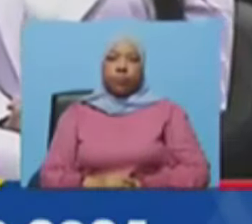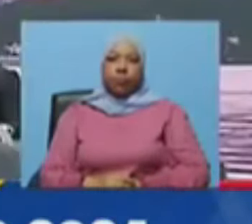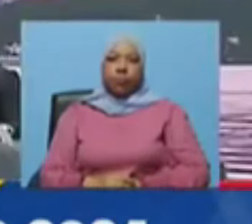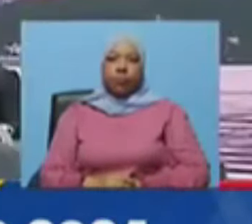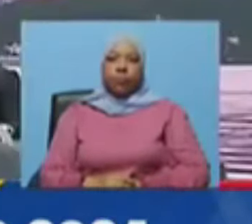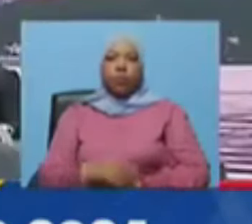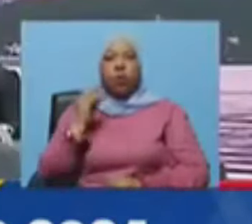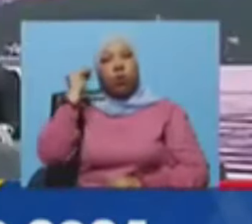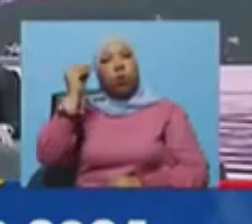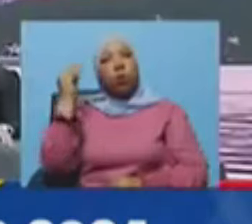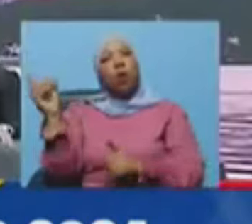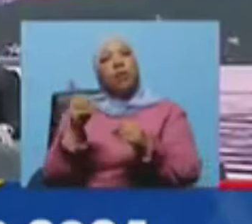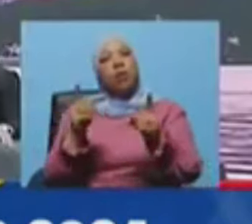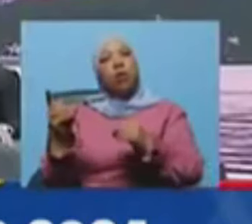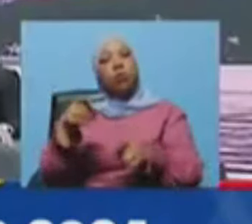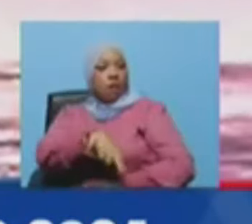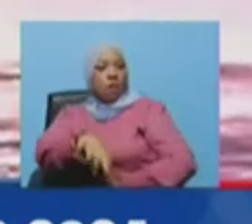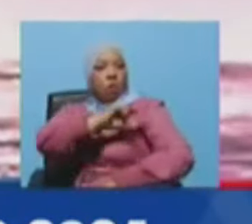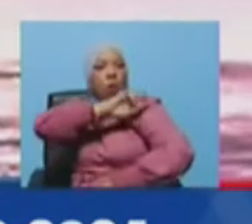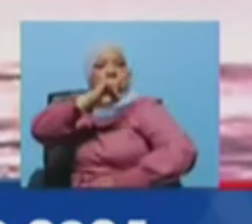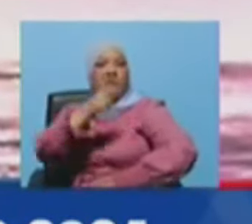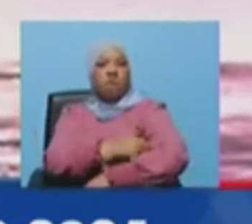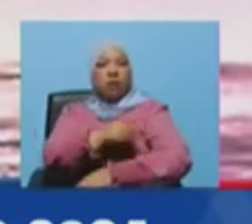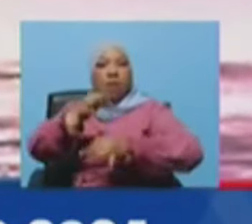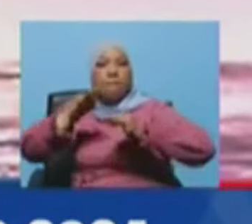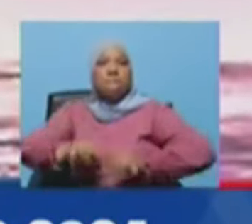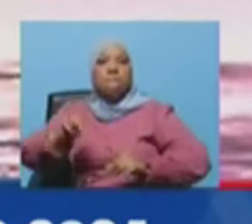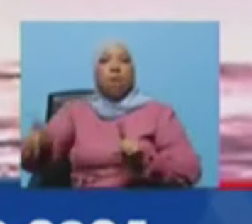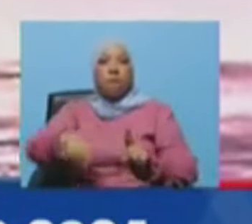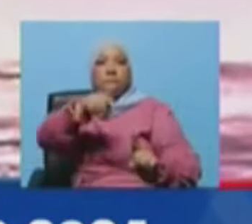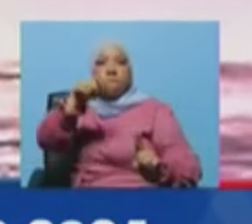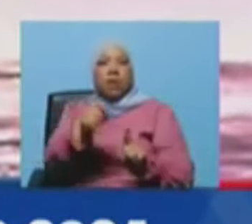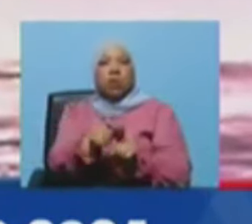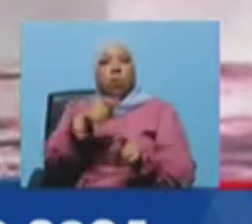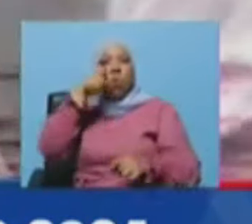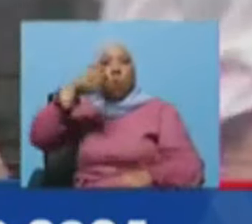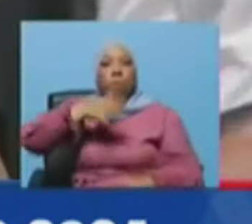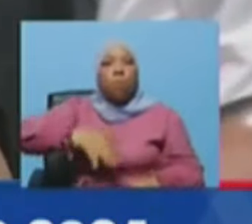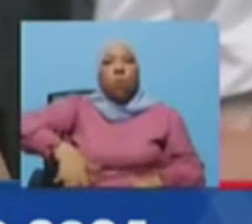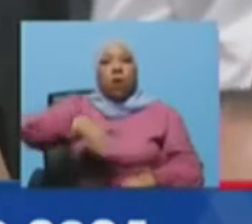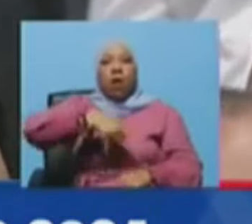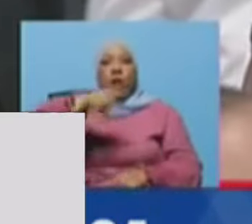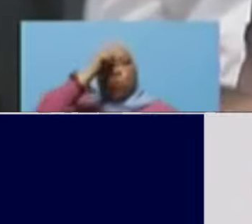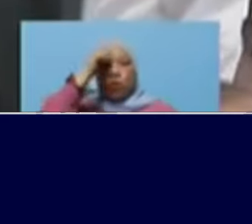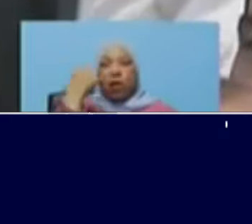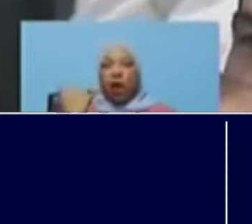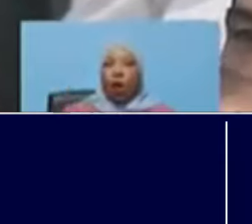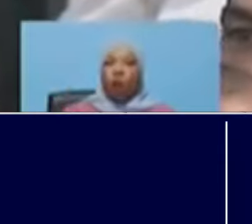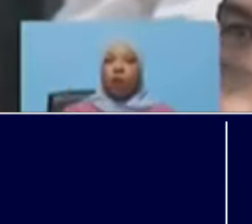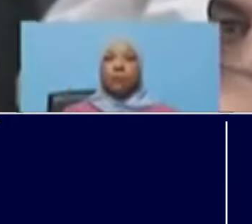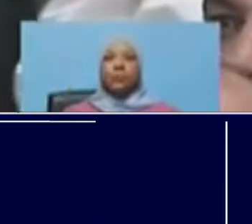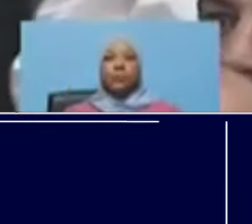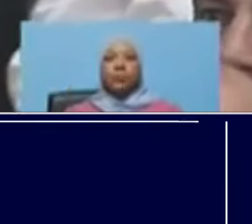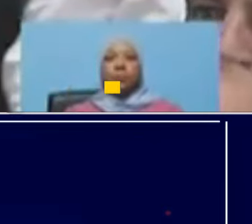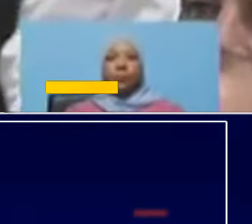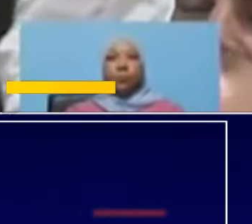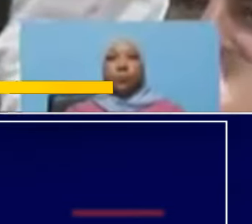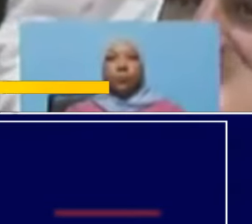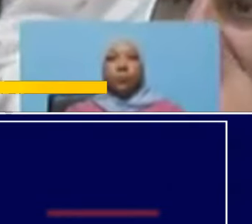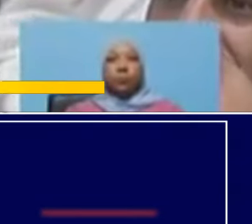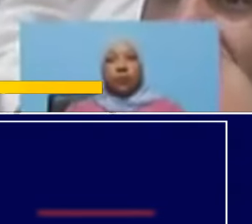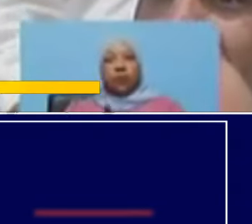Yo creo en el diálogo de civilizaciones. El dignatario venezolano planteó realizar dos ferias internacionales, una en Turquía y